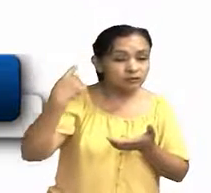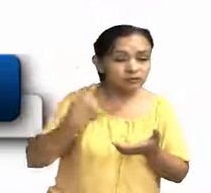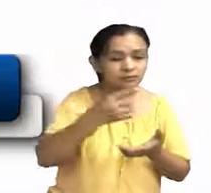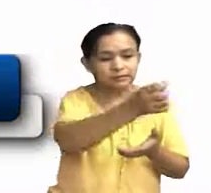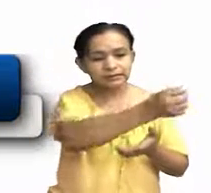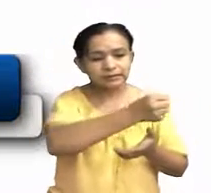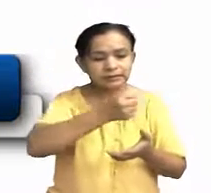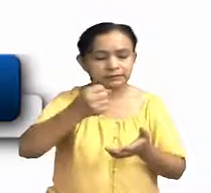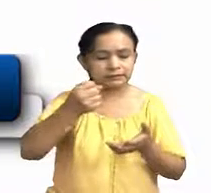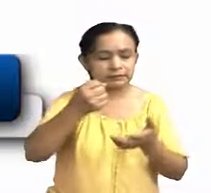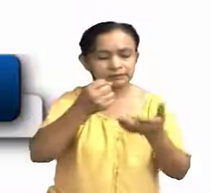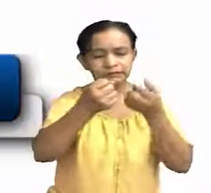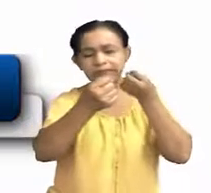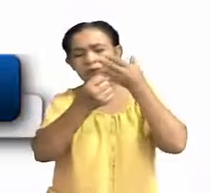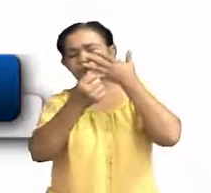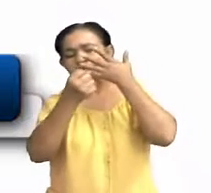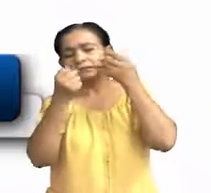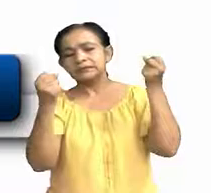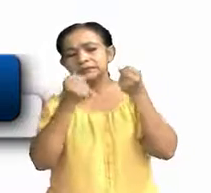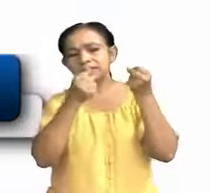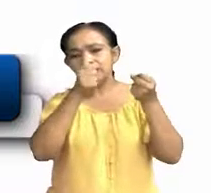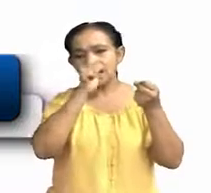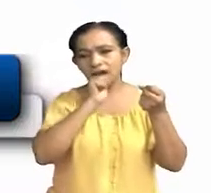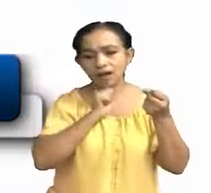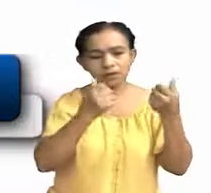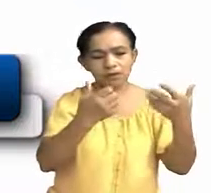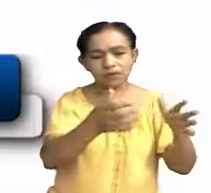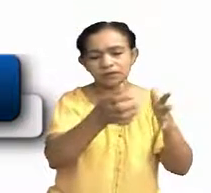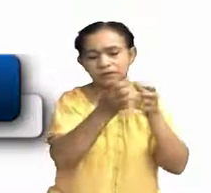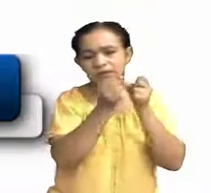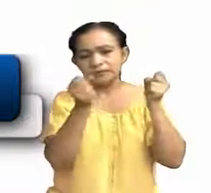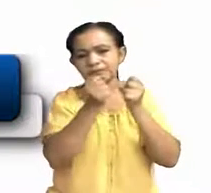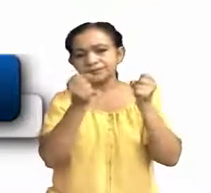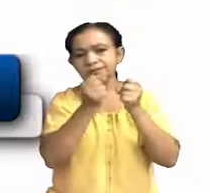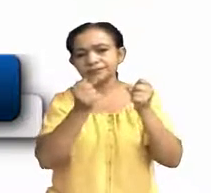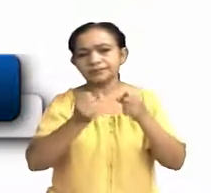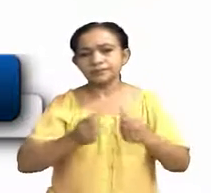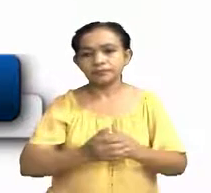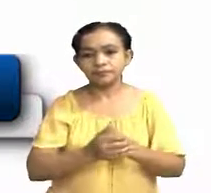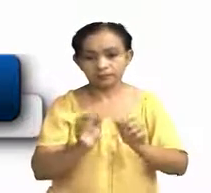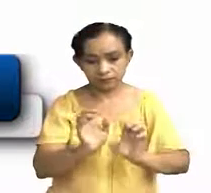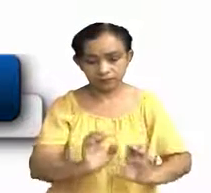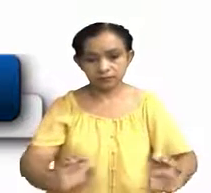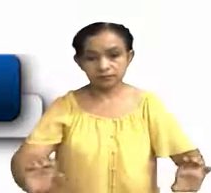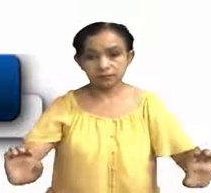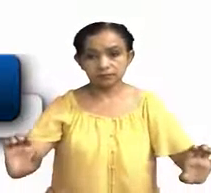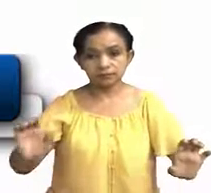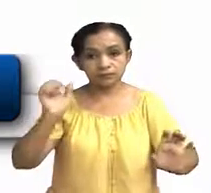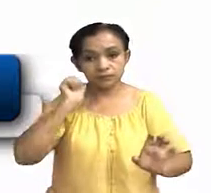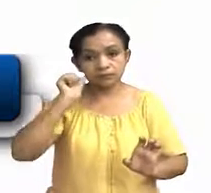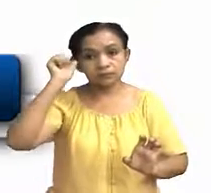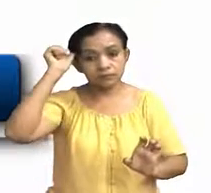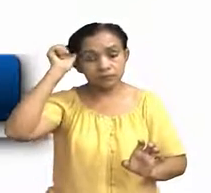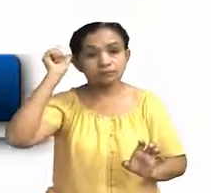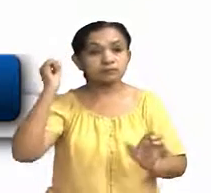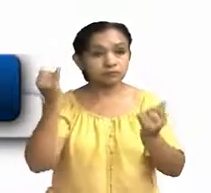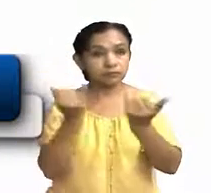abren la refrigeradora, ya sea para sacar agua o cualquier otra cosa. ¿Son muy frecuentes también los niños, en comparación a los adultos?